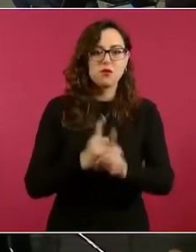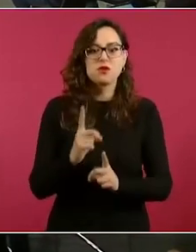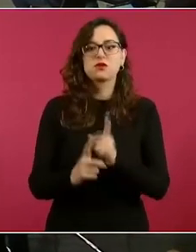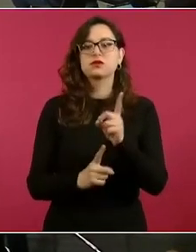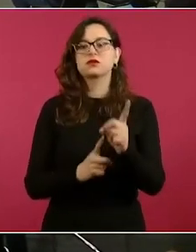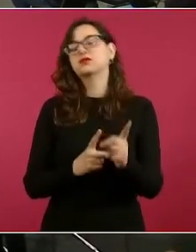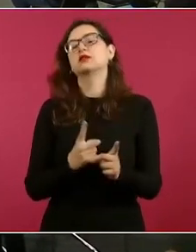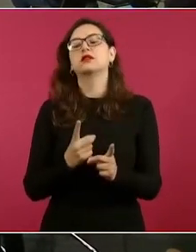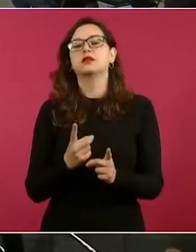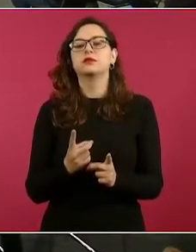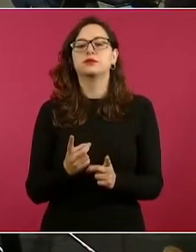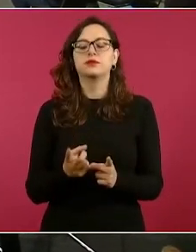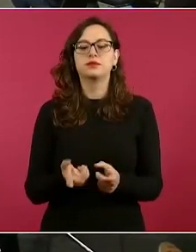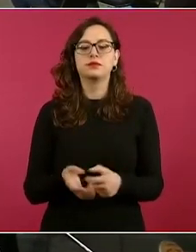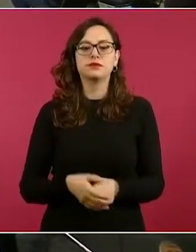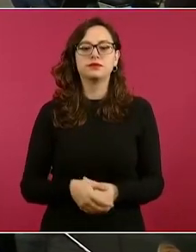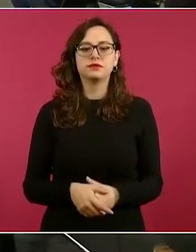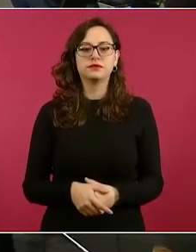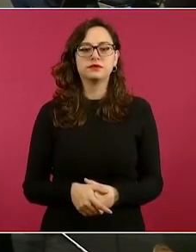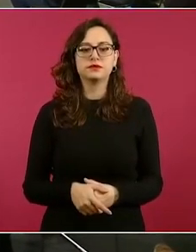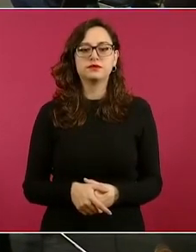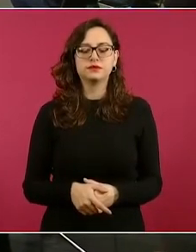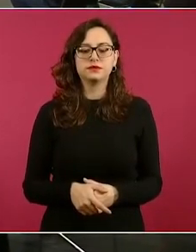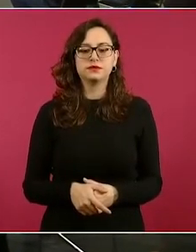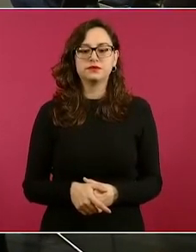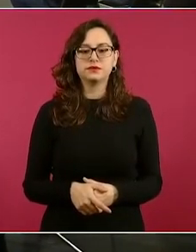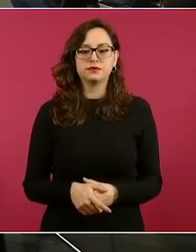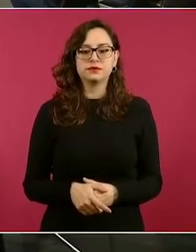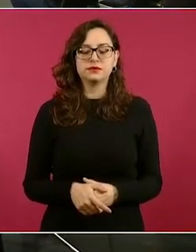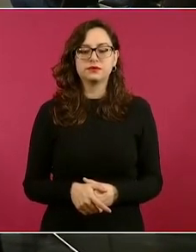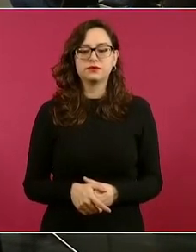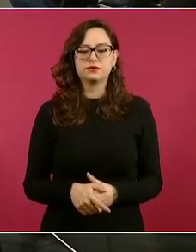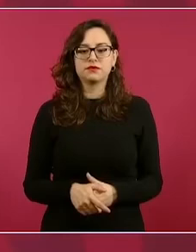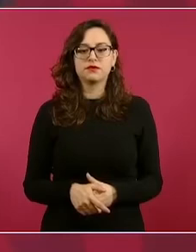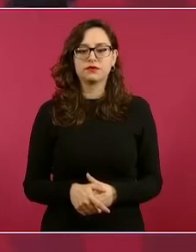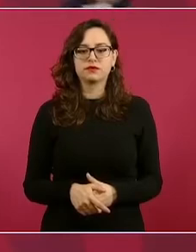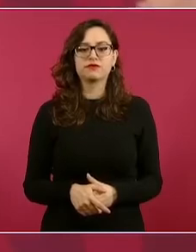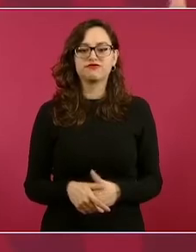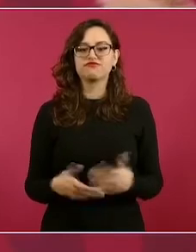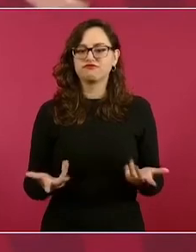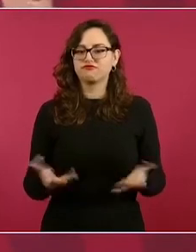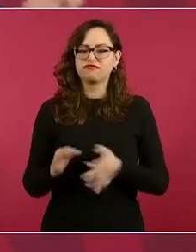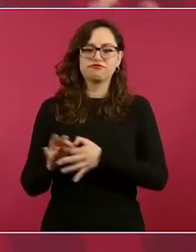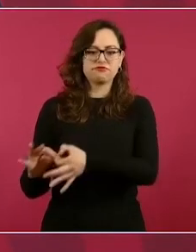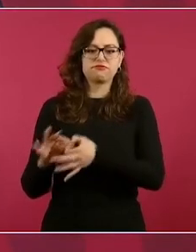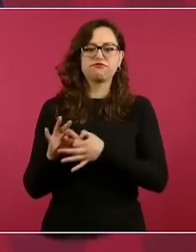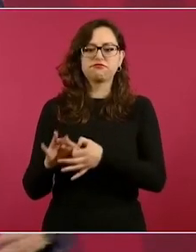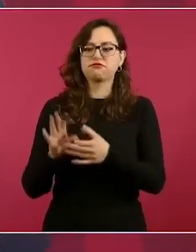es un pueblo hermano.